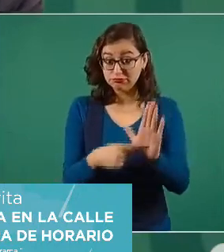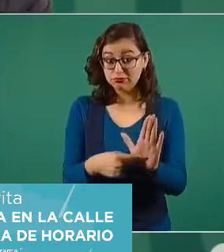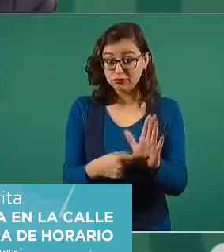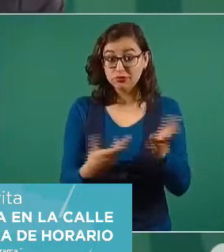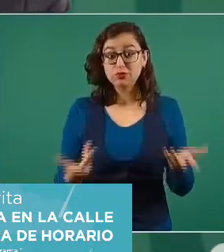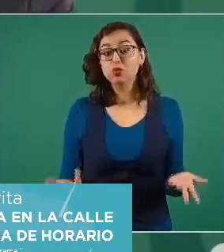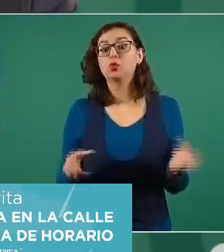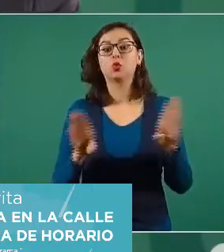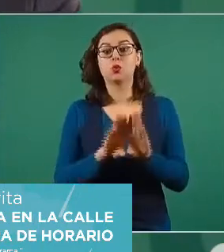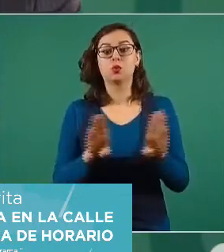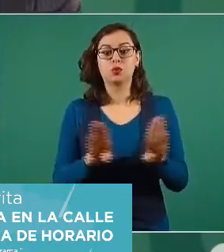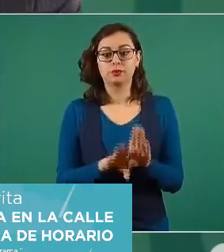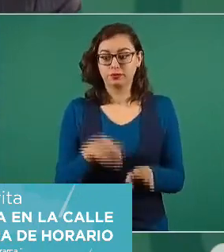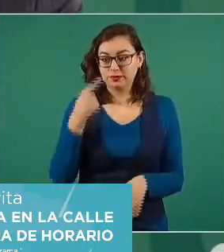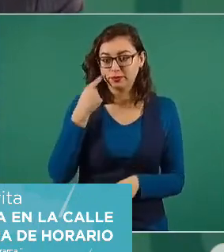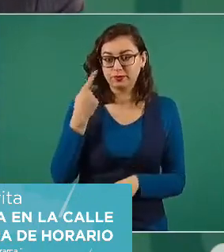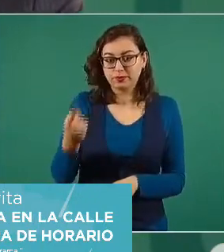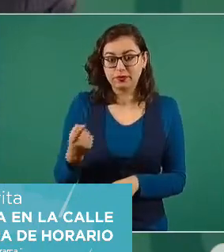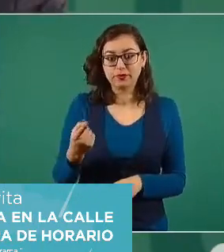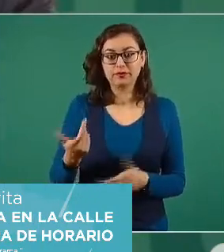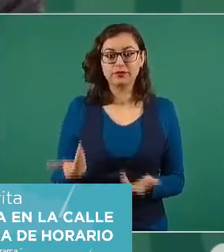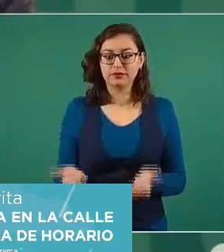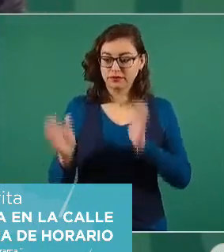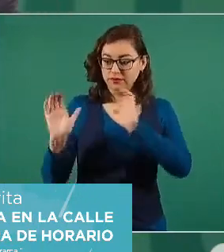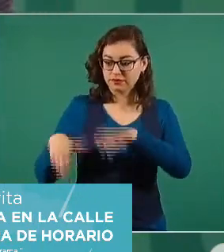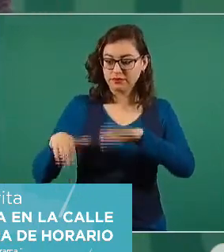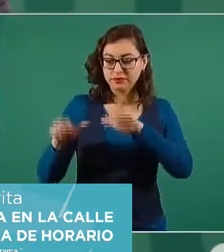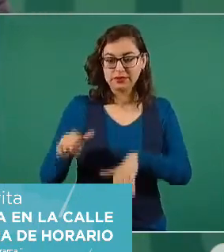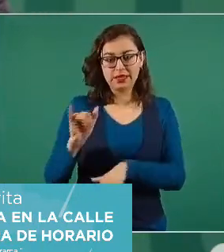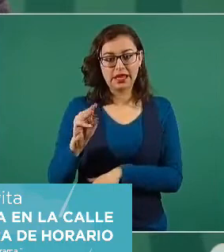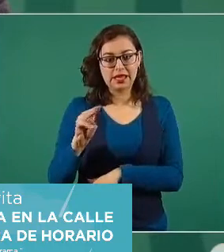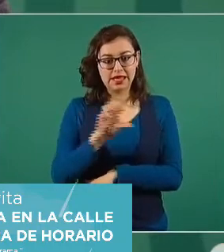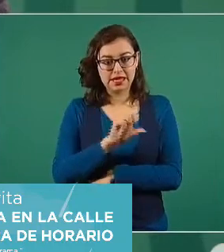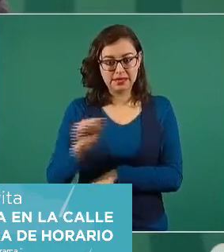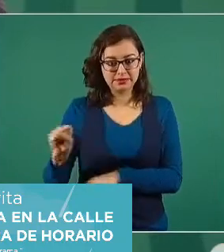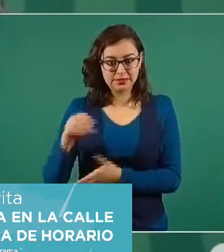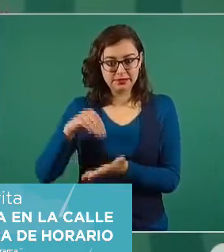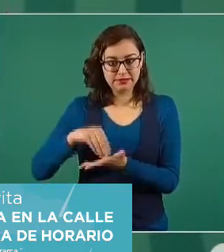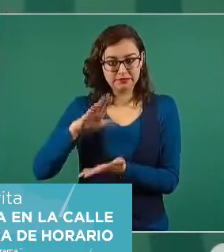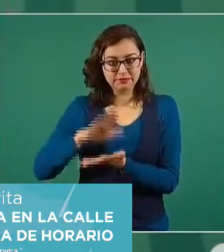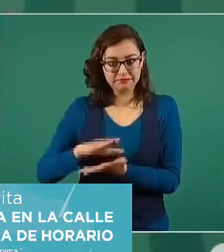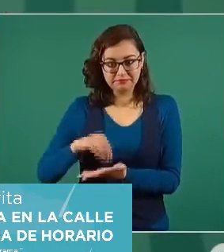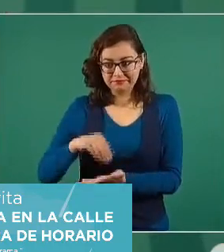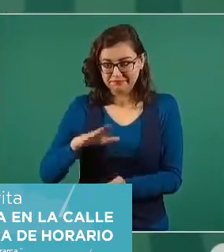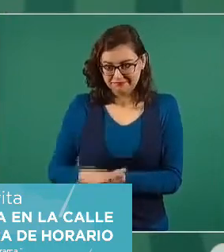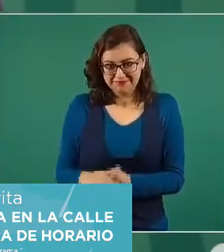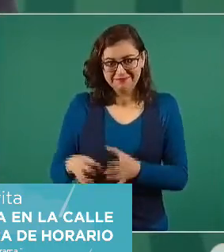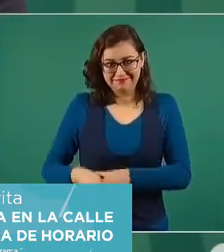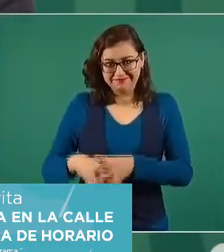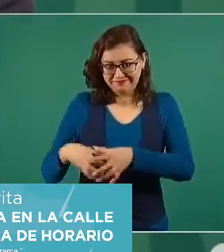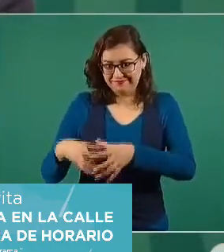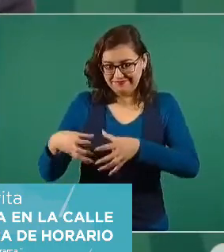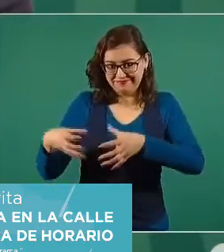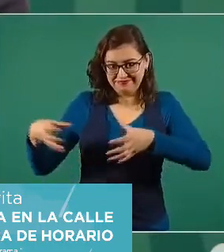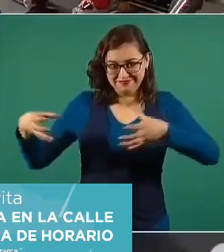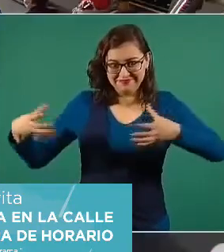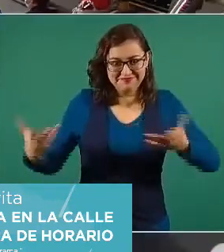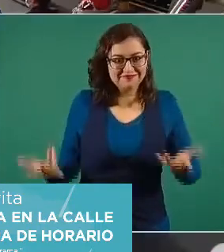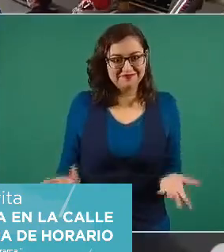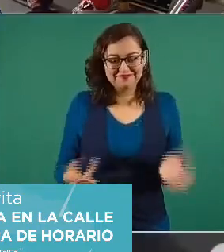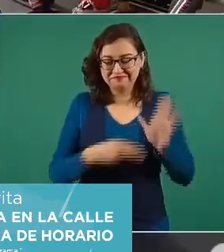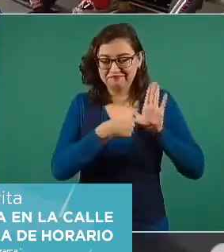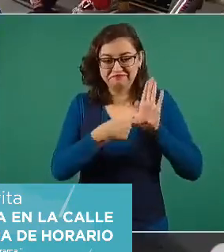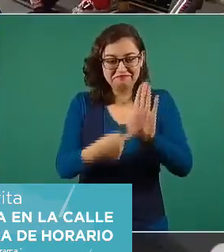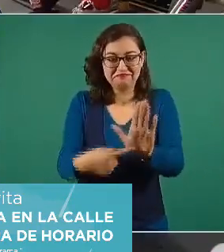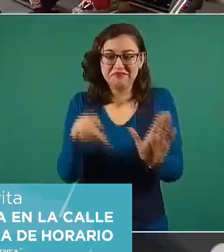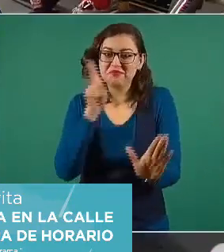creación del empleo, de los que se inscriben en el Seguro Social. Esto que vimos lo